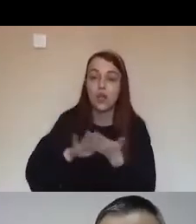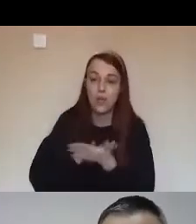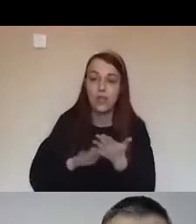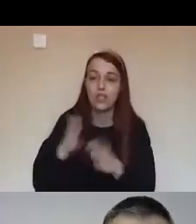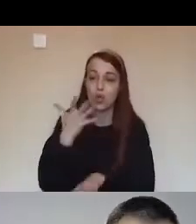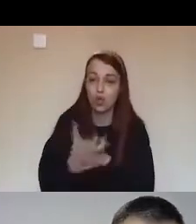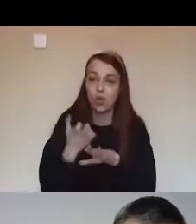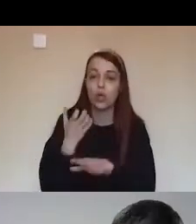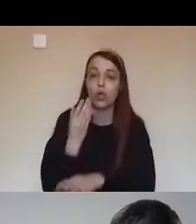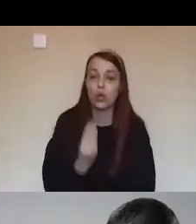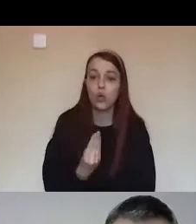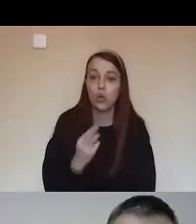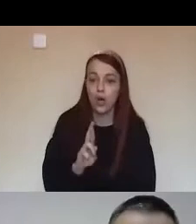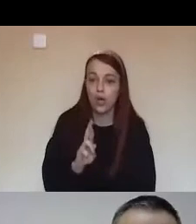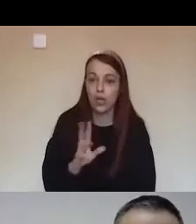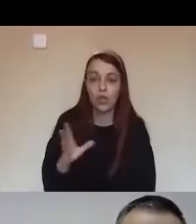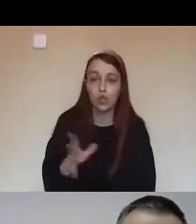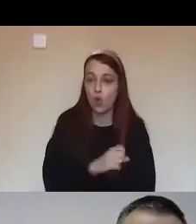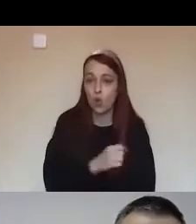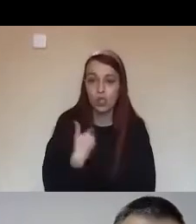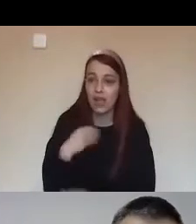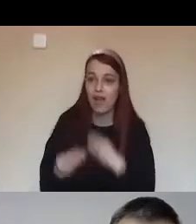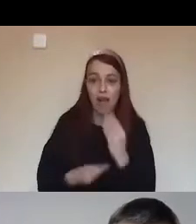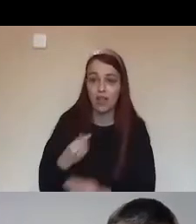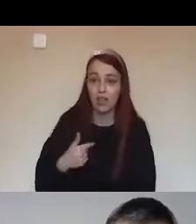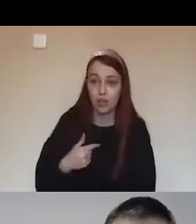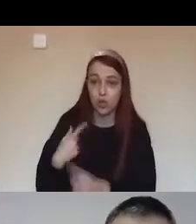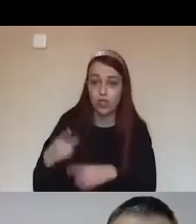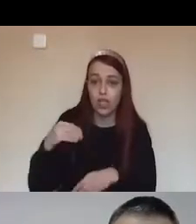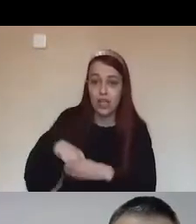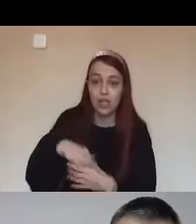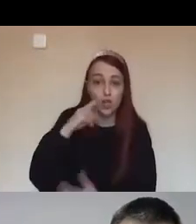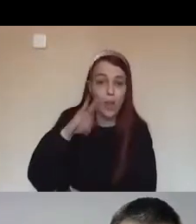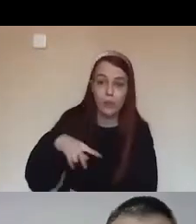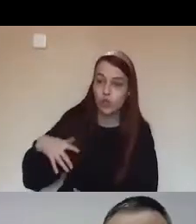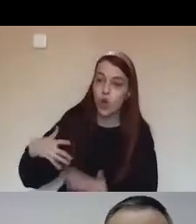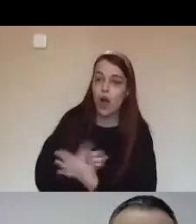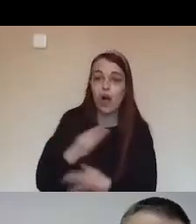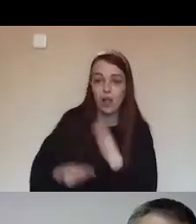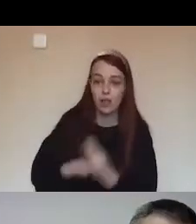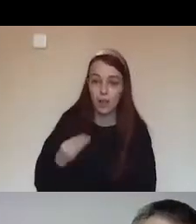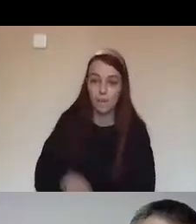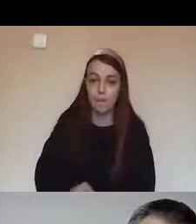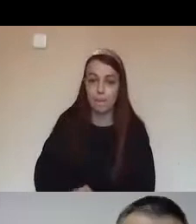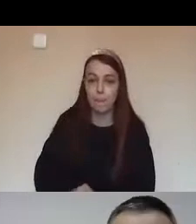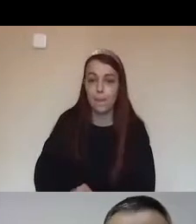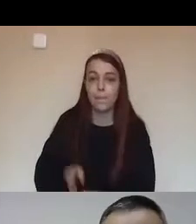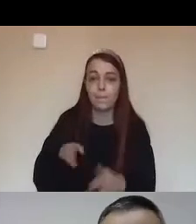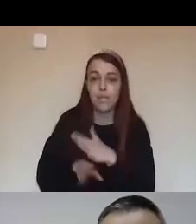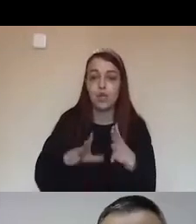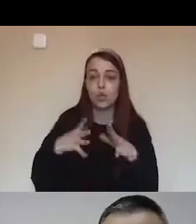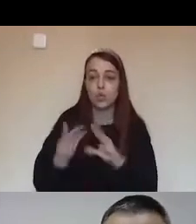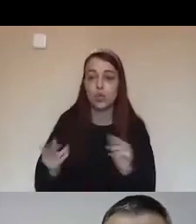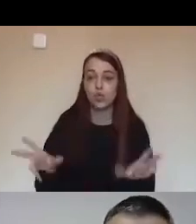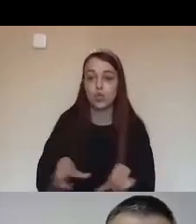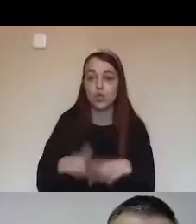QR, etc. O sea, todo esto ya se hace en todo lo que hacemos en el museo, absolutamente en todo. La inclusión sociocultural, hemos